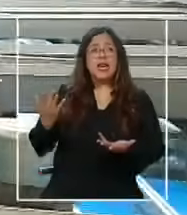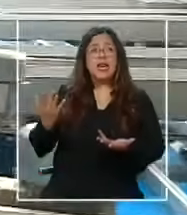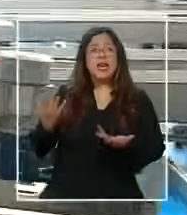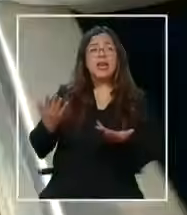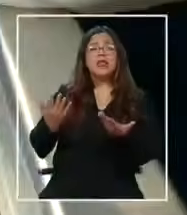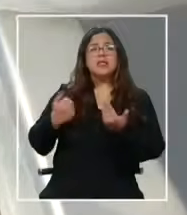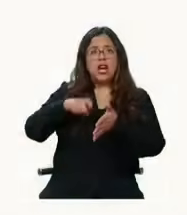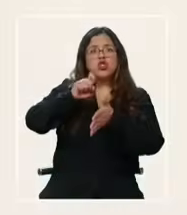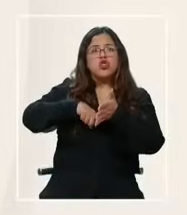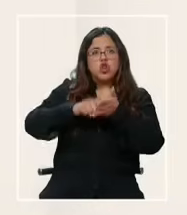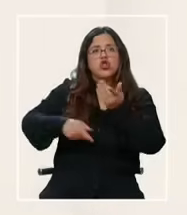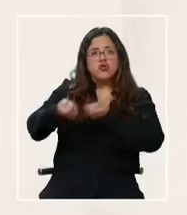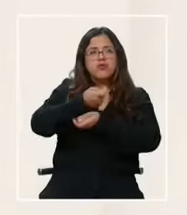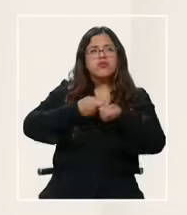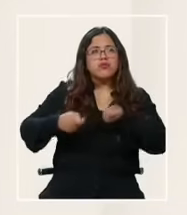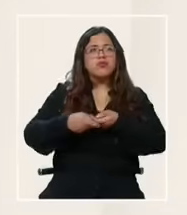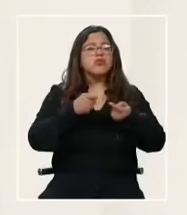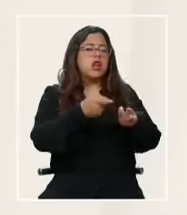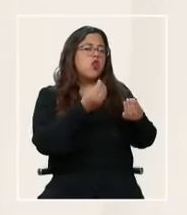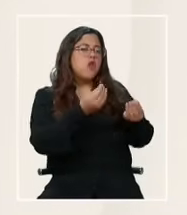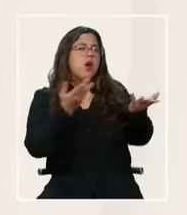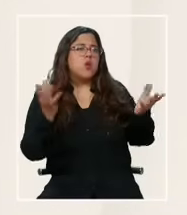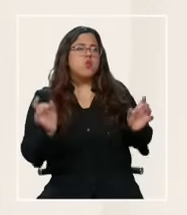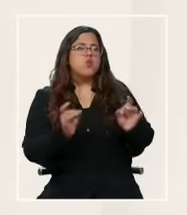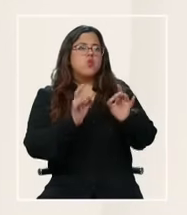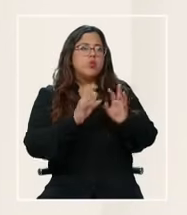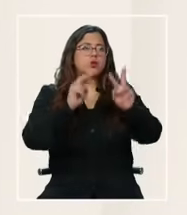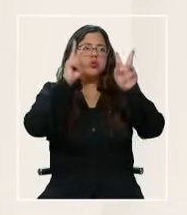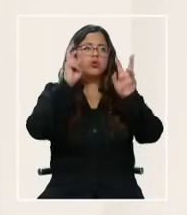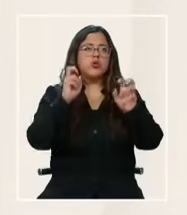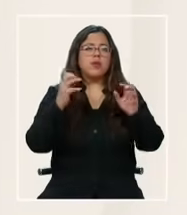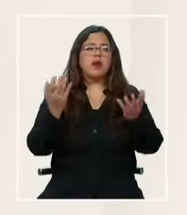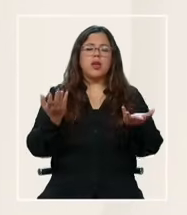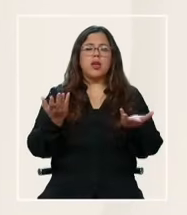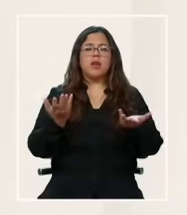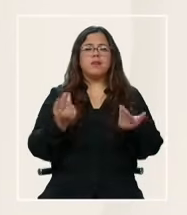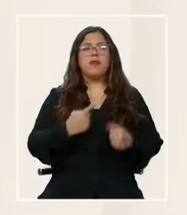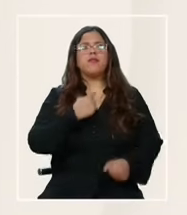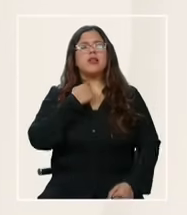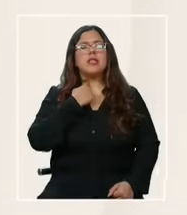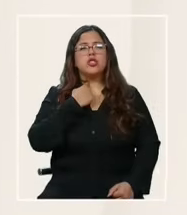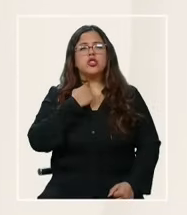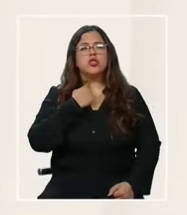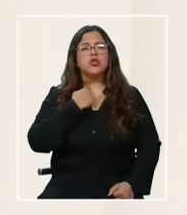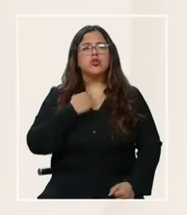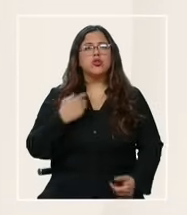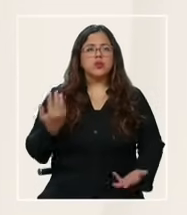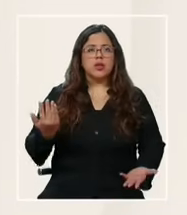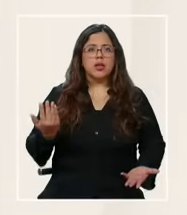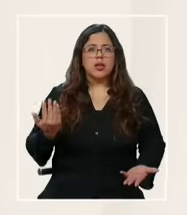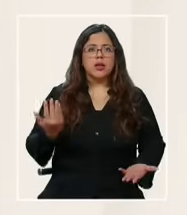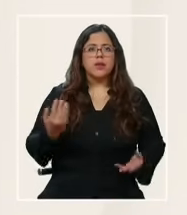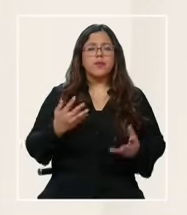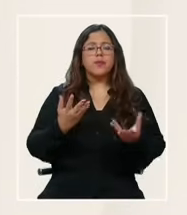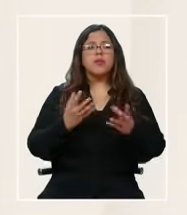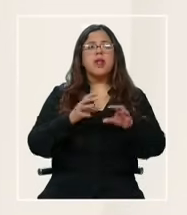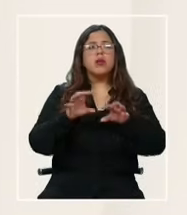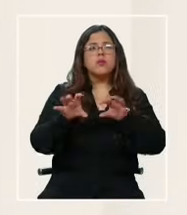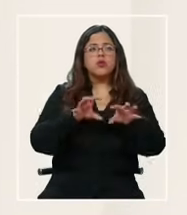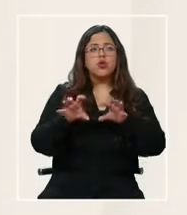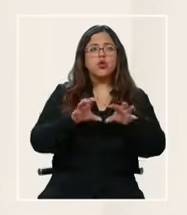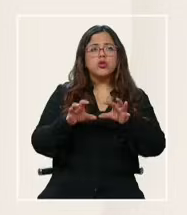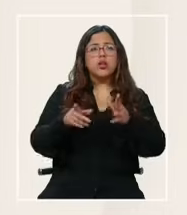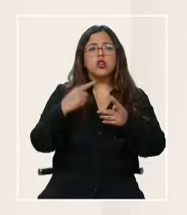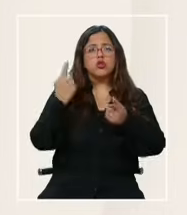socio comercial claramente puede tener unas implicancias por ejemplo en nuestro principal producto de exportación